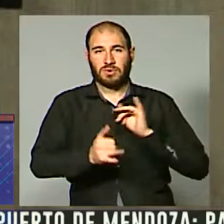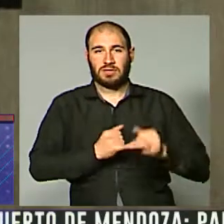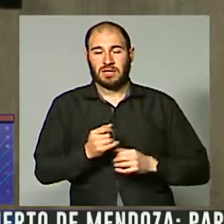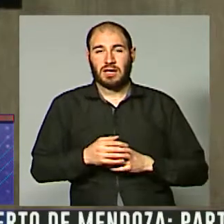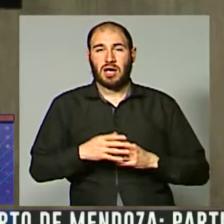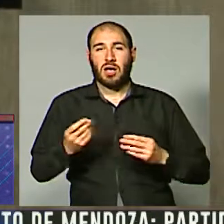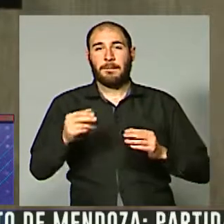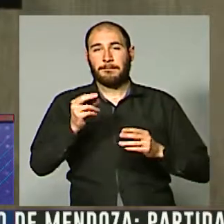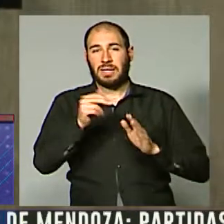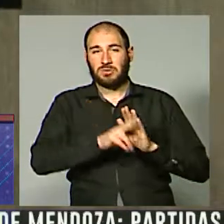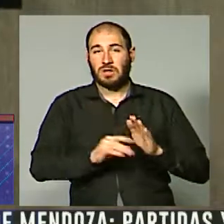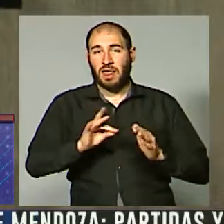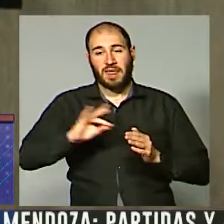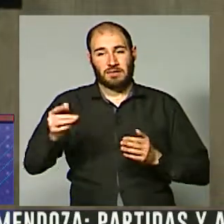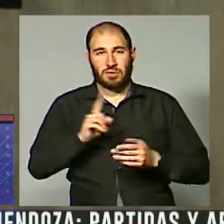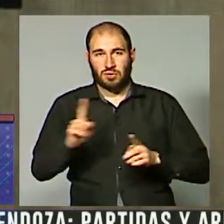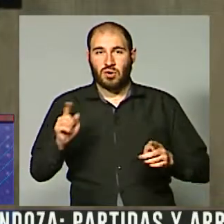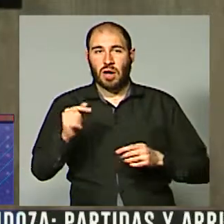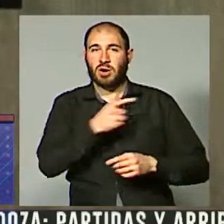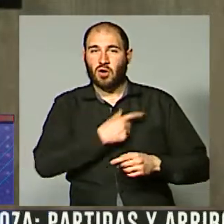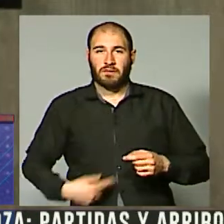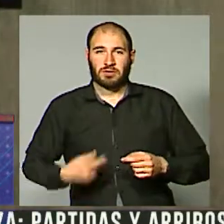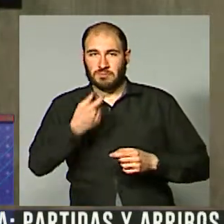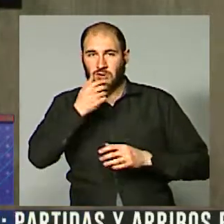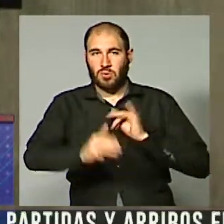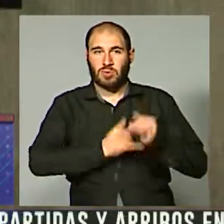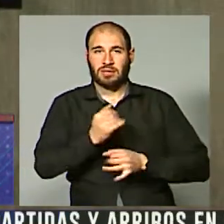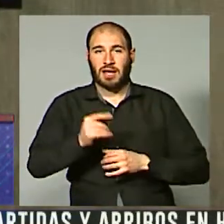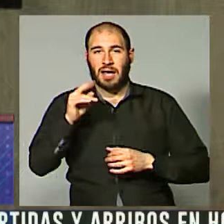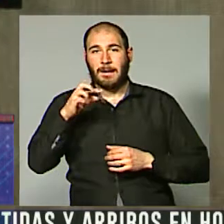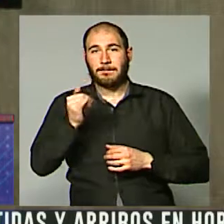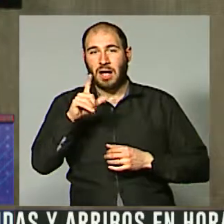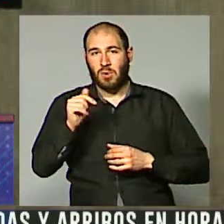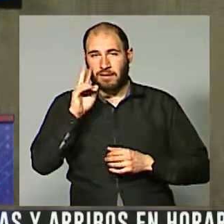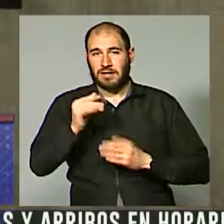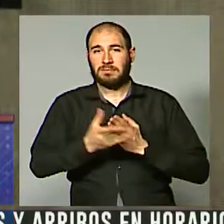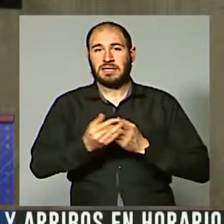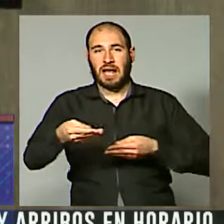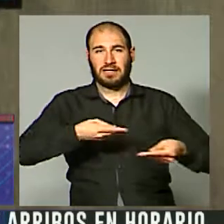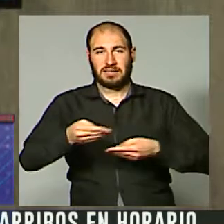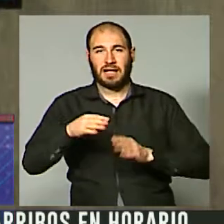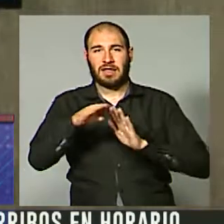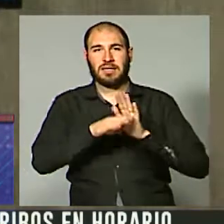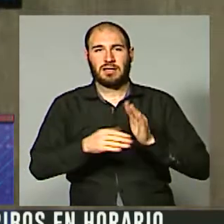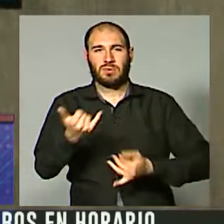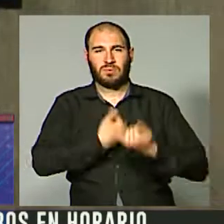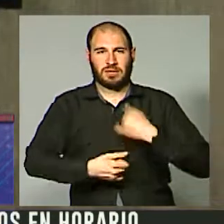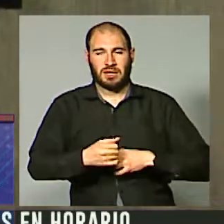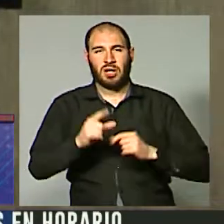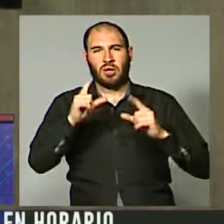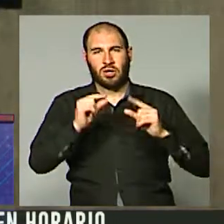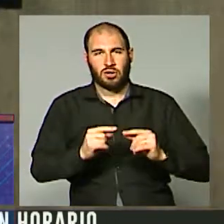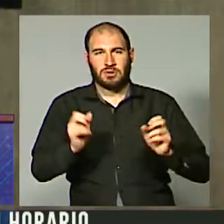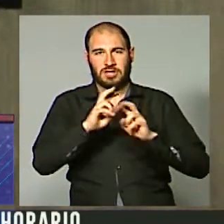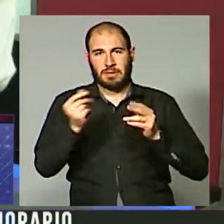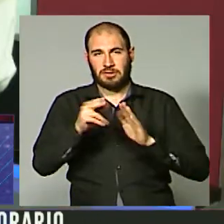elaboró un presupuesto sin pedir deuda y es lo que destacaba el gobierno de la provincia. Veíamos a Paula Alacino, la ministra de Hacienda, dando detalles, algunos números relacionados